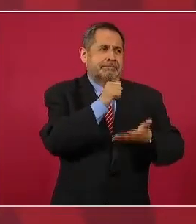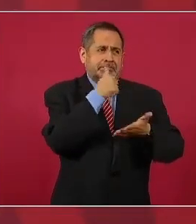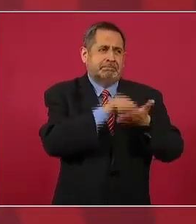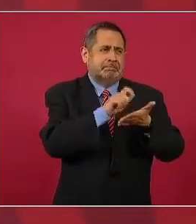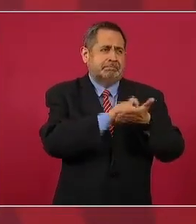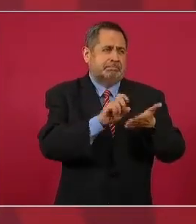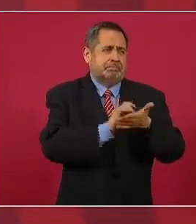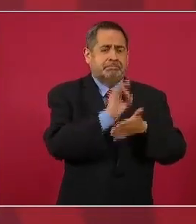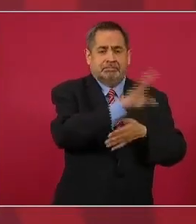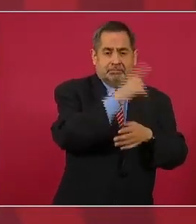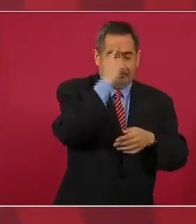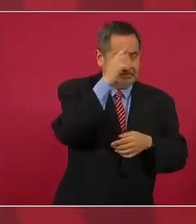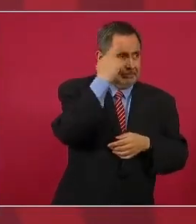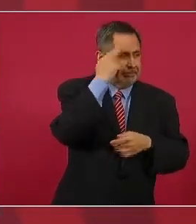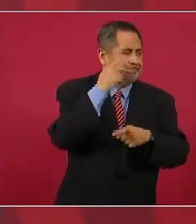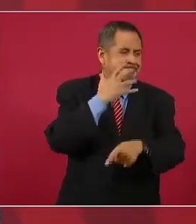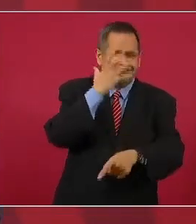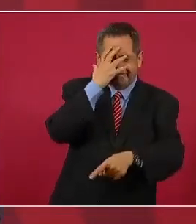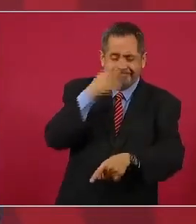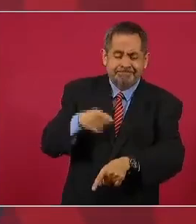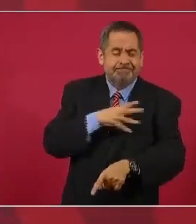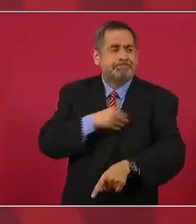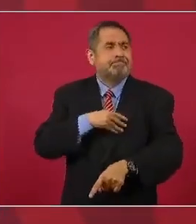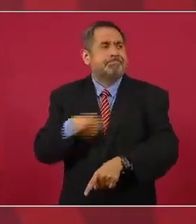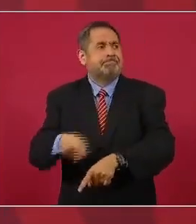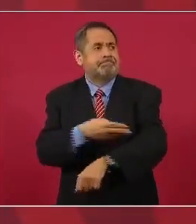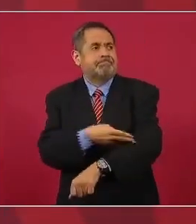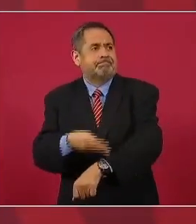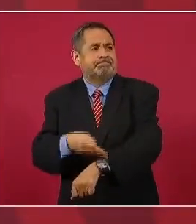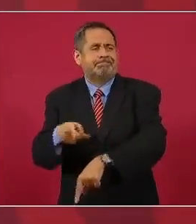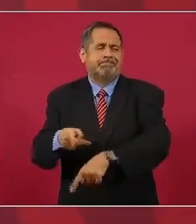Le decía: estamos muy apenados con usted,